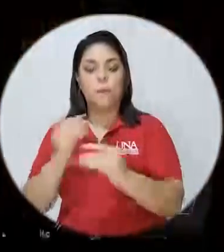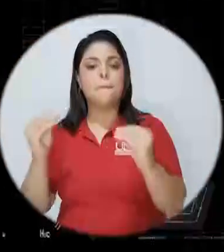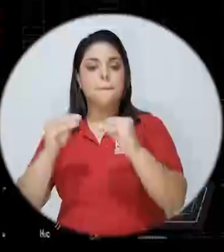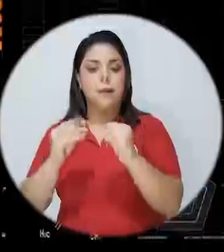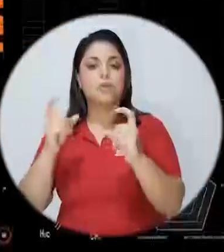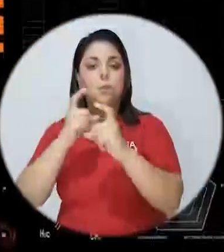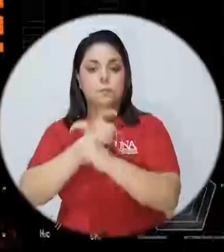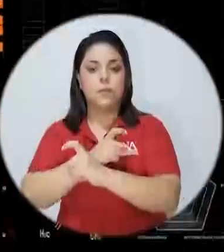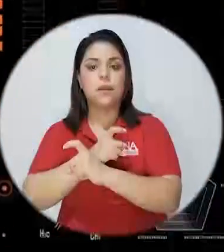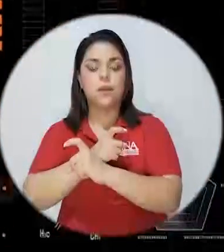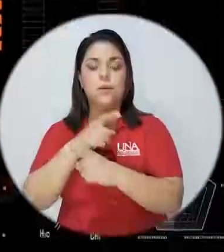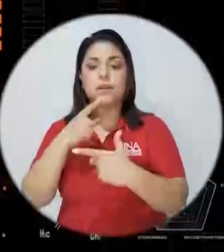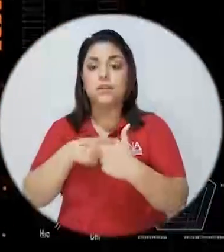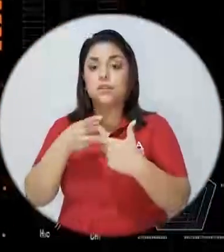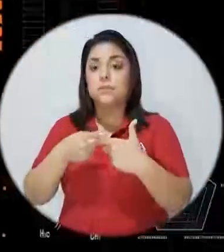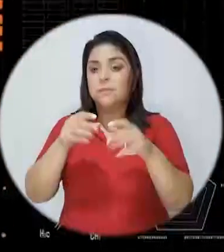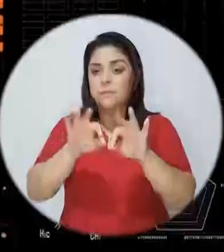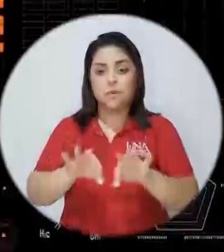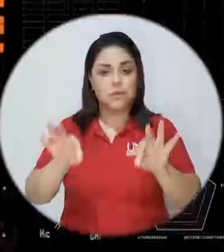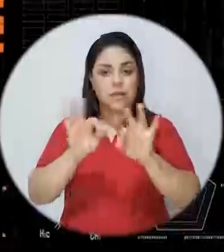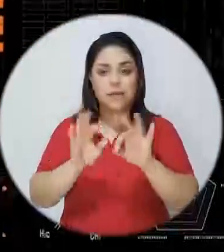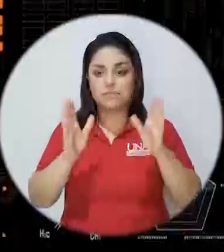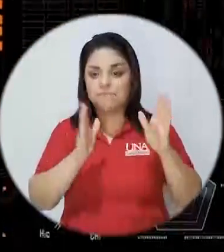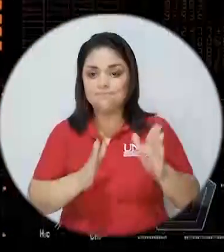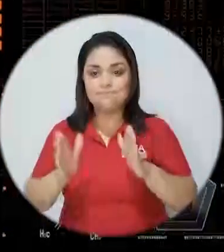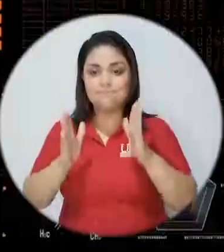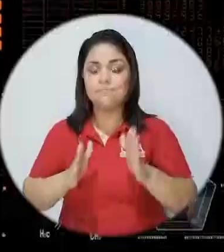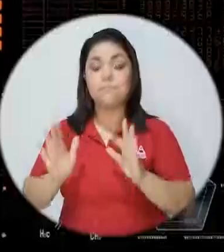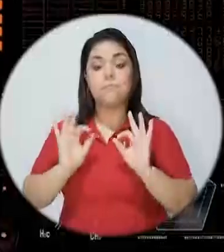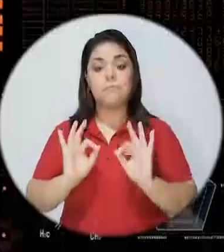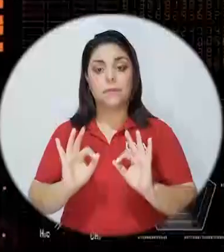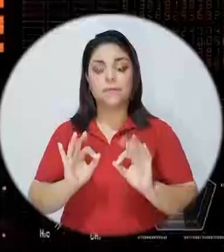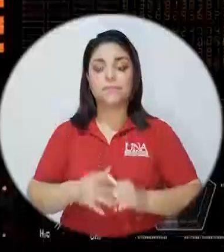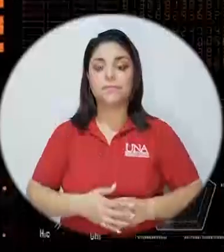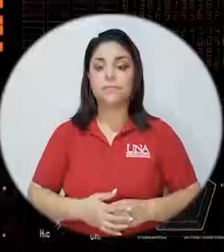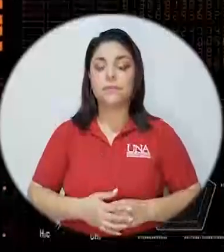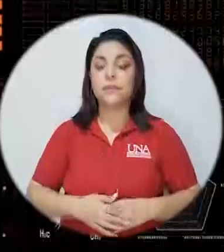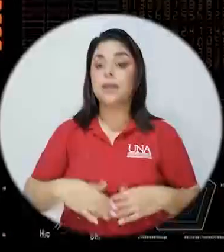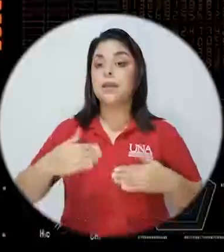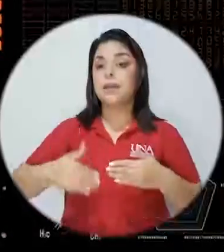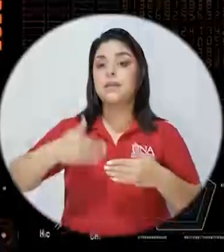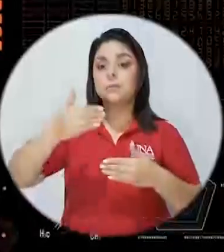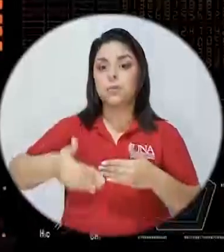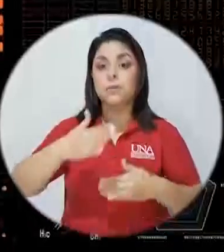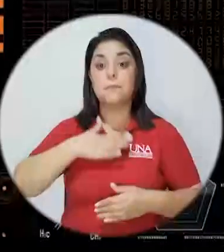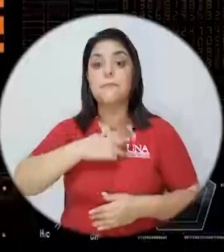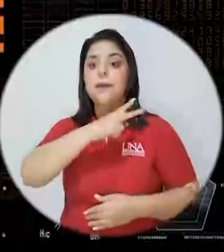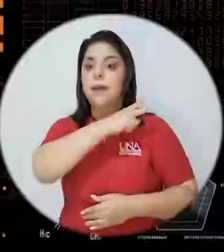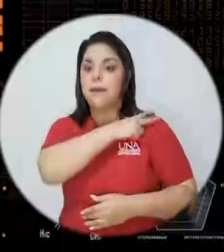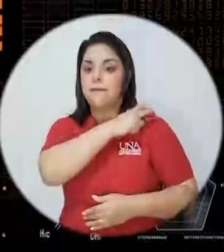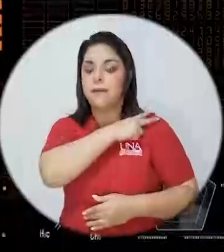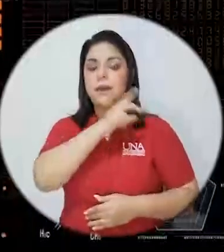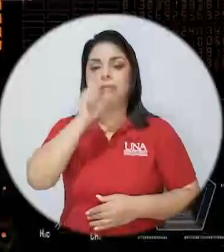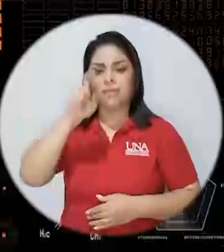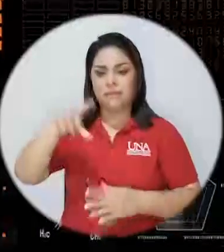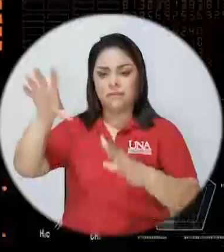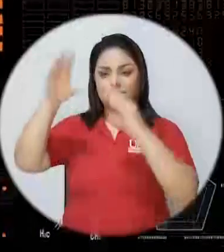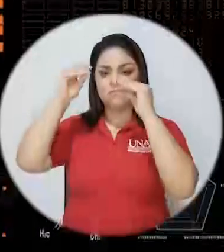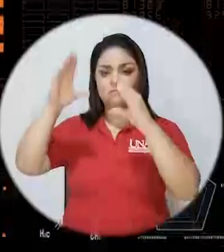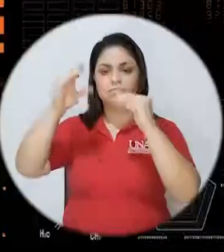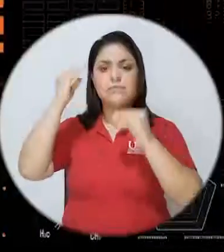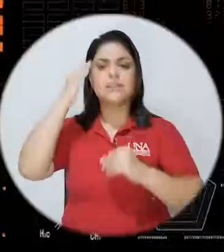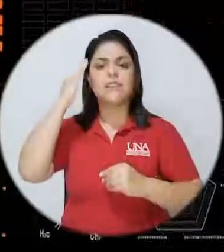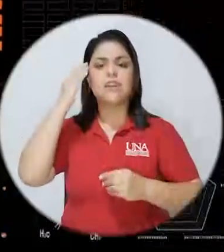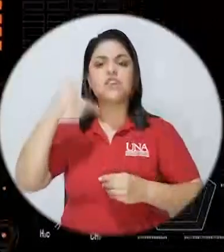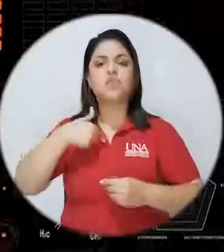eso es importante, lo inicial es organizarse. Y después, obviamente, mi superior tiene que saber qué voy a hacer. Y eso